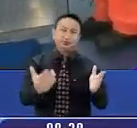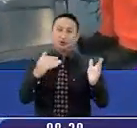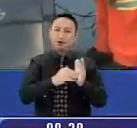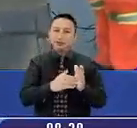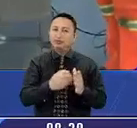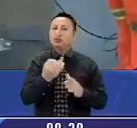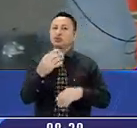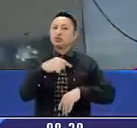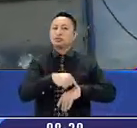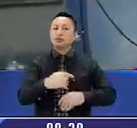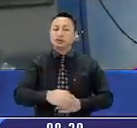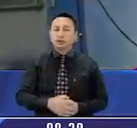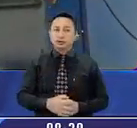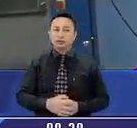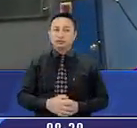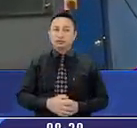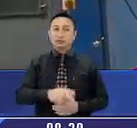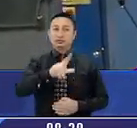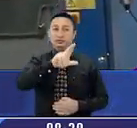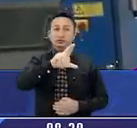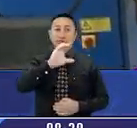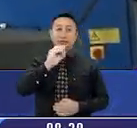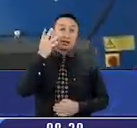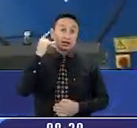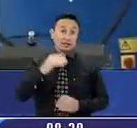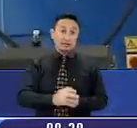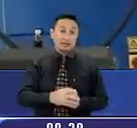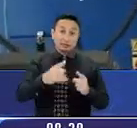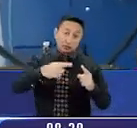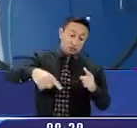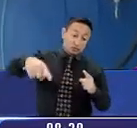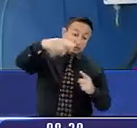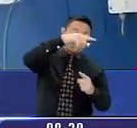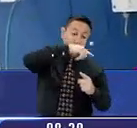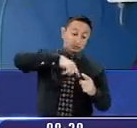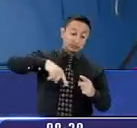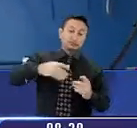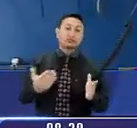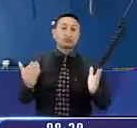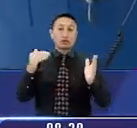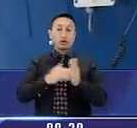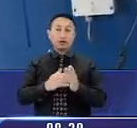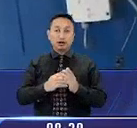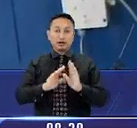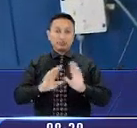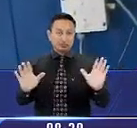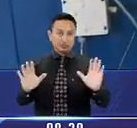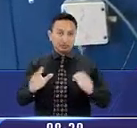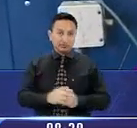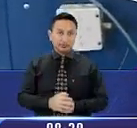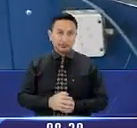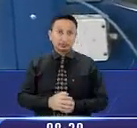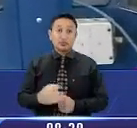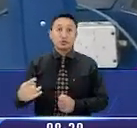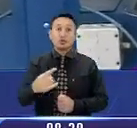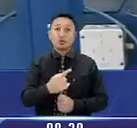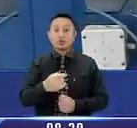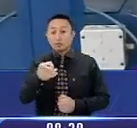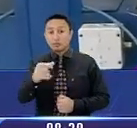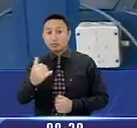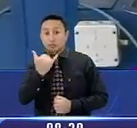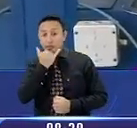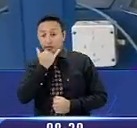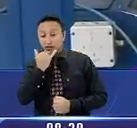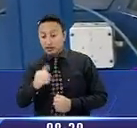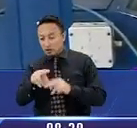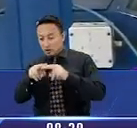Ya. Tiene 30 días para volver a hacer la revisión nuevamente sin ningún costo. Y se le va a hacer solamente la revisión de